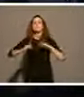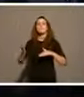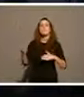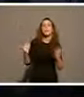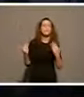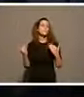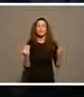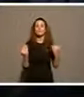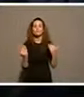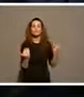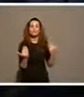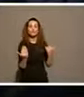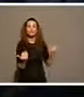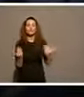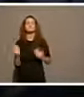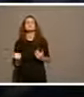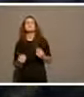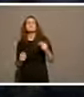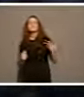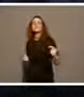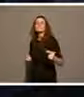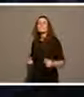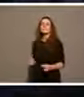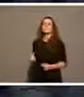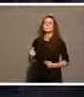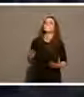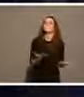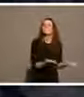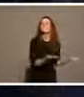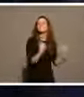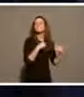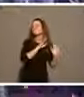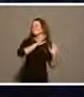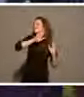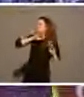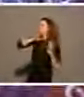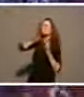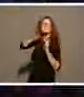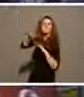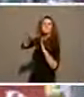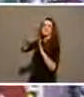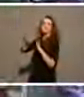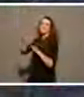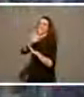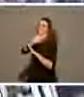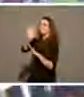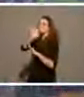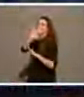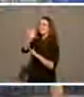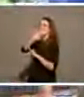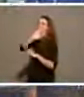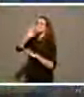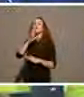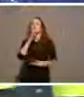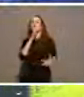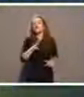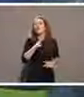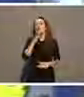Vamos, vamos. Y ya nos vamos. Ya nos marchamos.